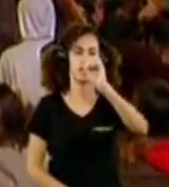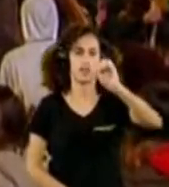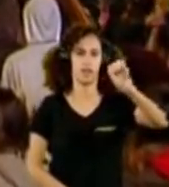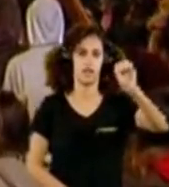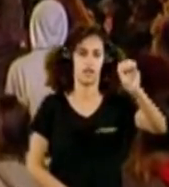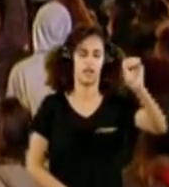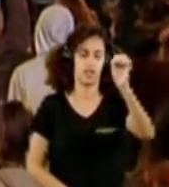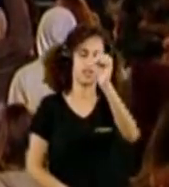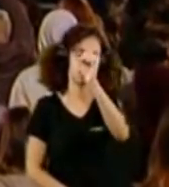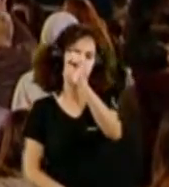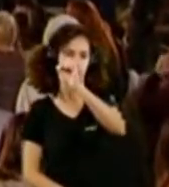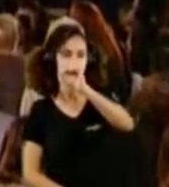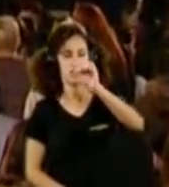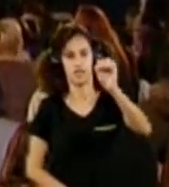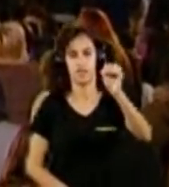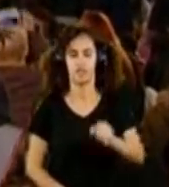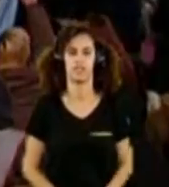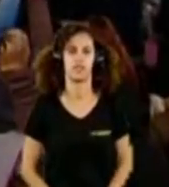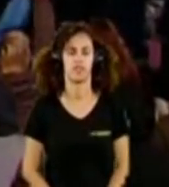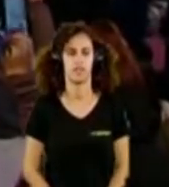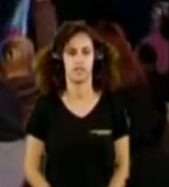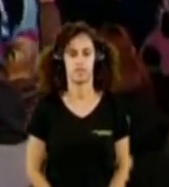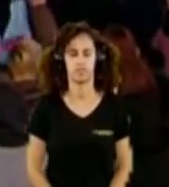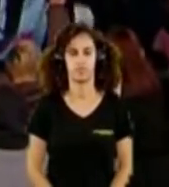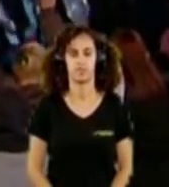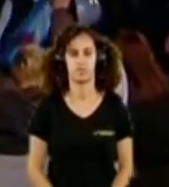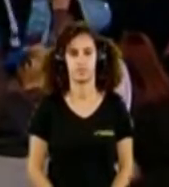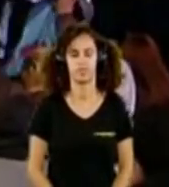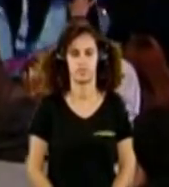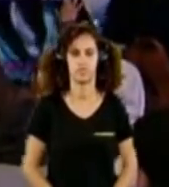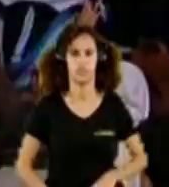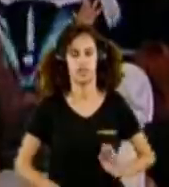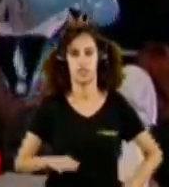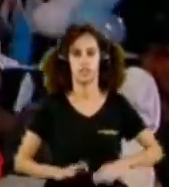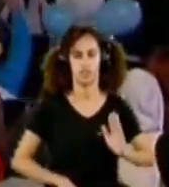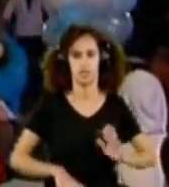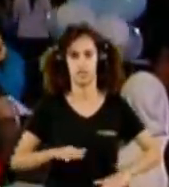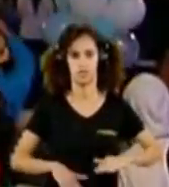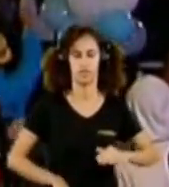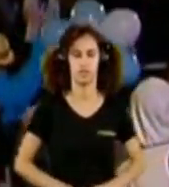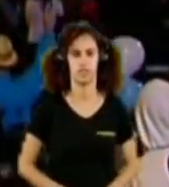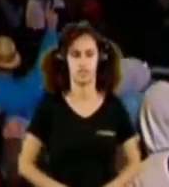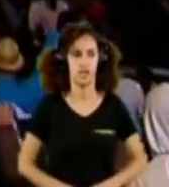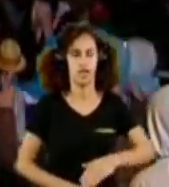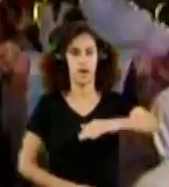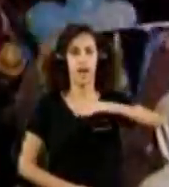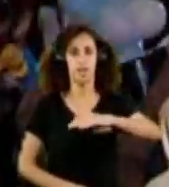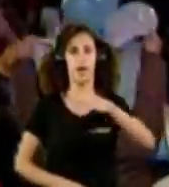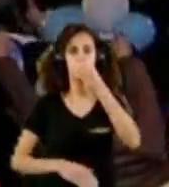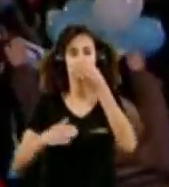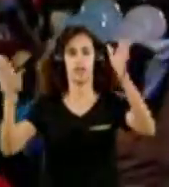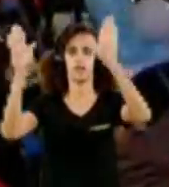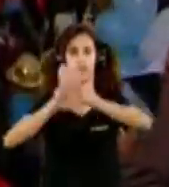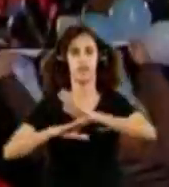la familia de mamá tiene que estar orgullosa del niño, que ahí lo tienen dirigiendo a los Trapasones. Buenas noches,